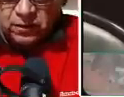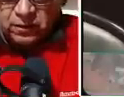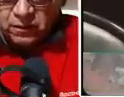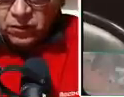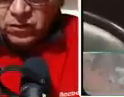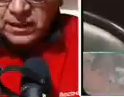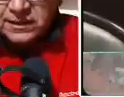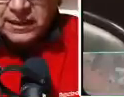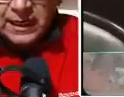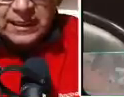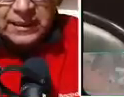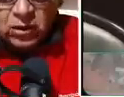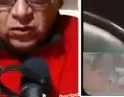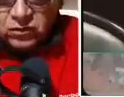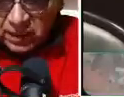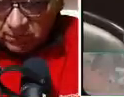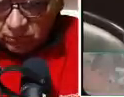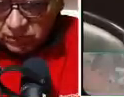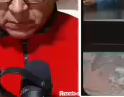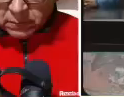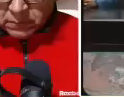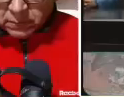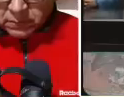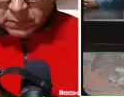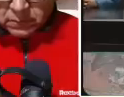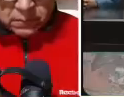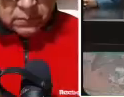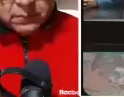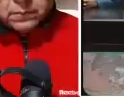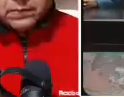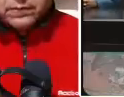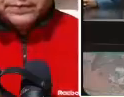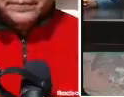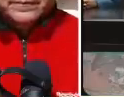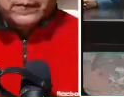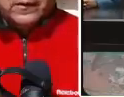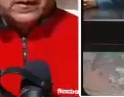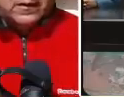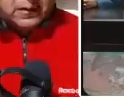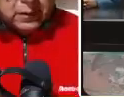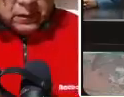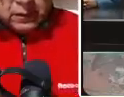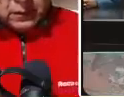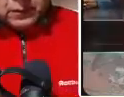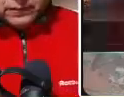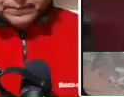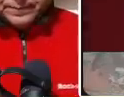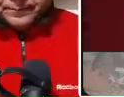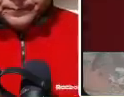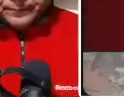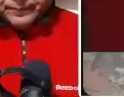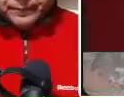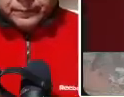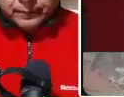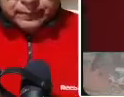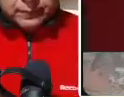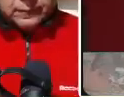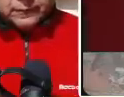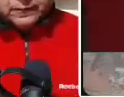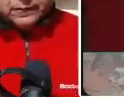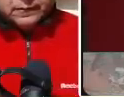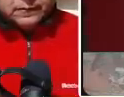sesión, donde se calentaron los ánimos. Hola, hola, se escucha ahí. Muchísimas gracias,